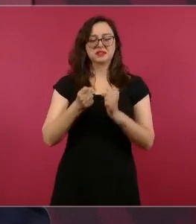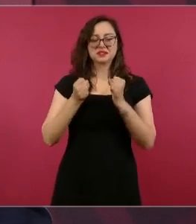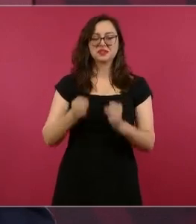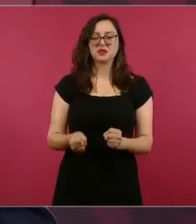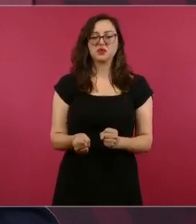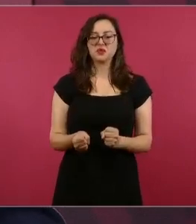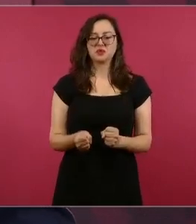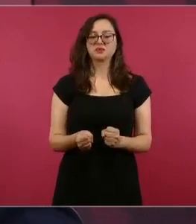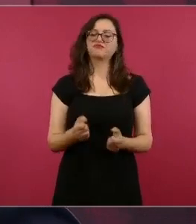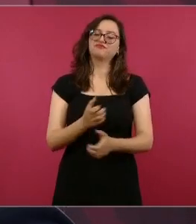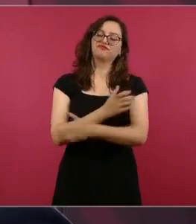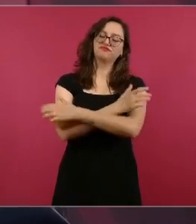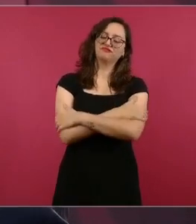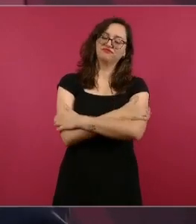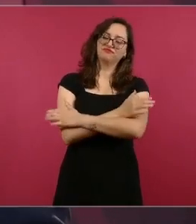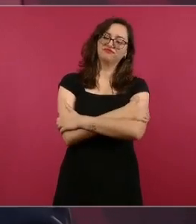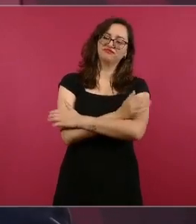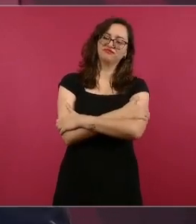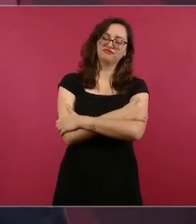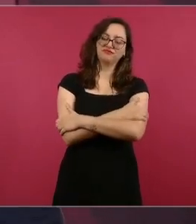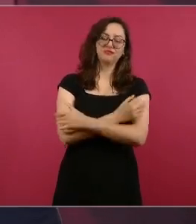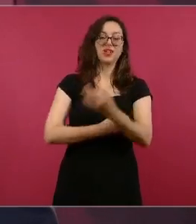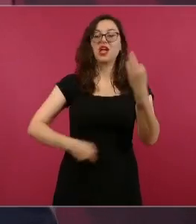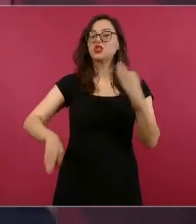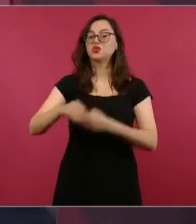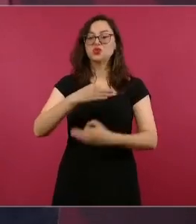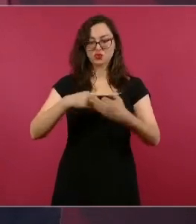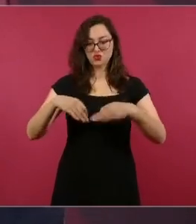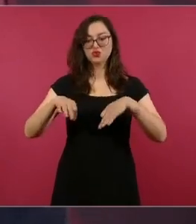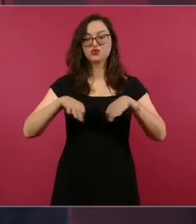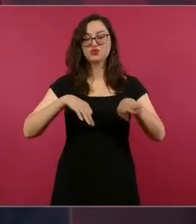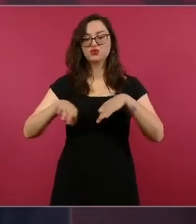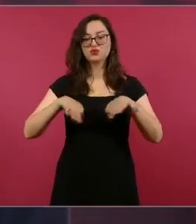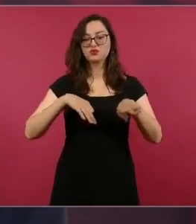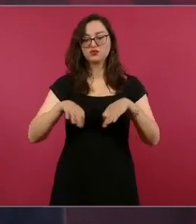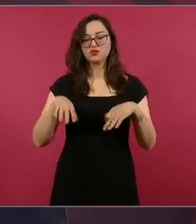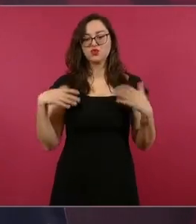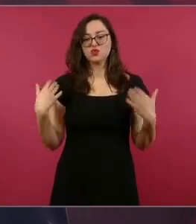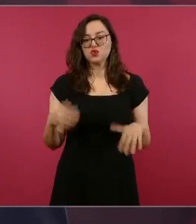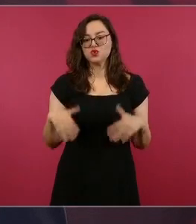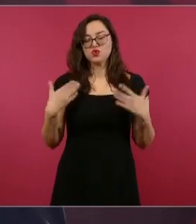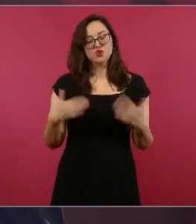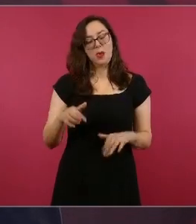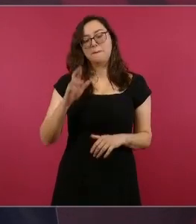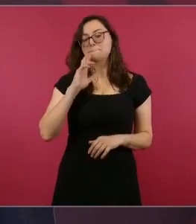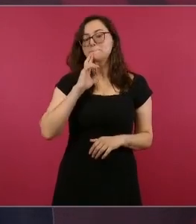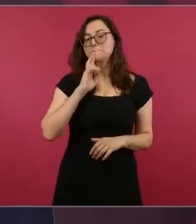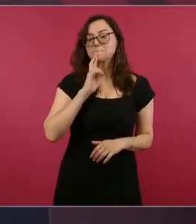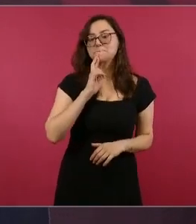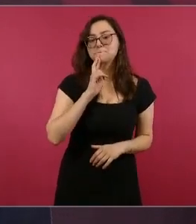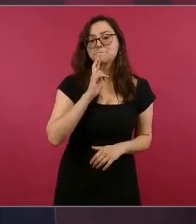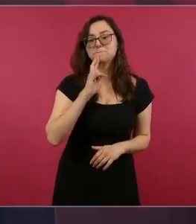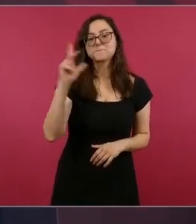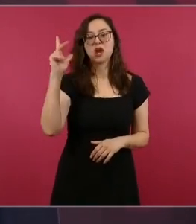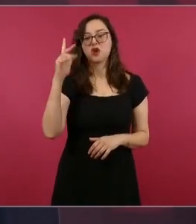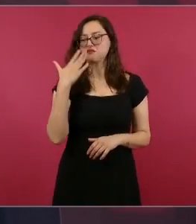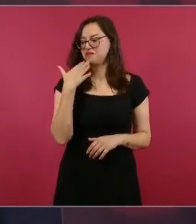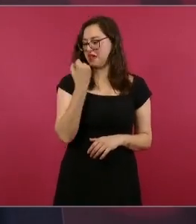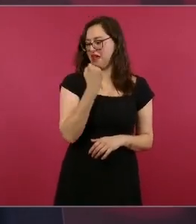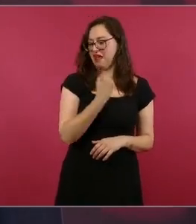y les mando un abrazo a todos los trabajadores de la construcción. Son los mejores trabajadores del